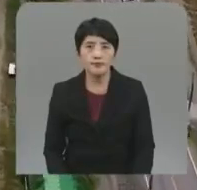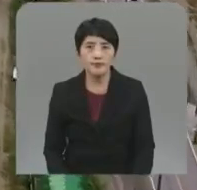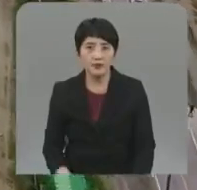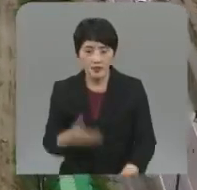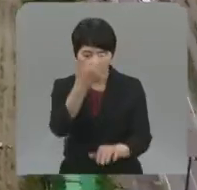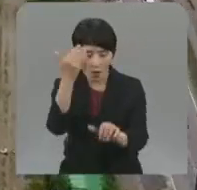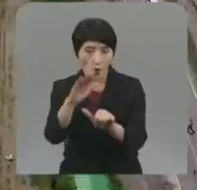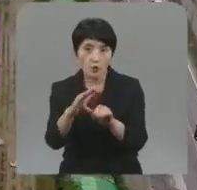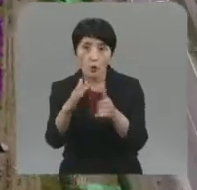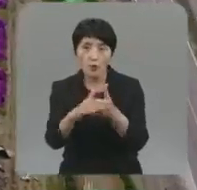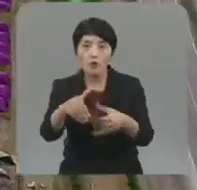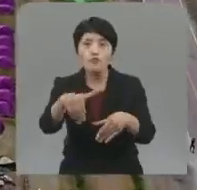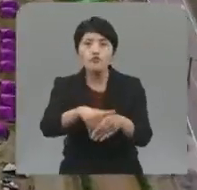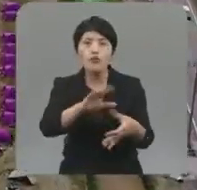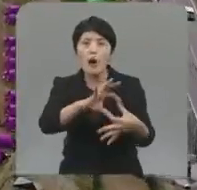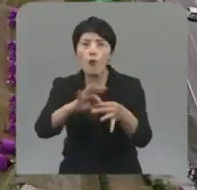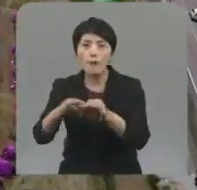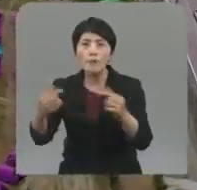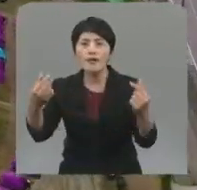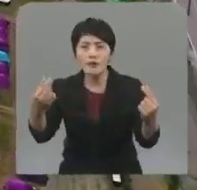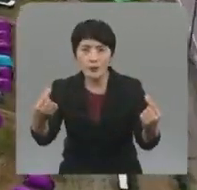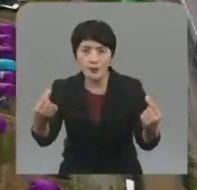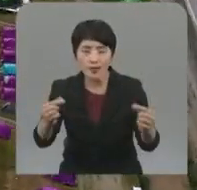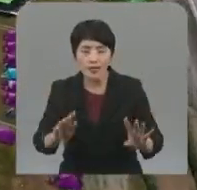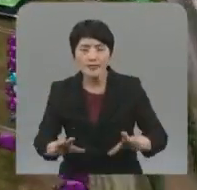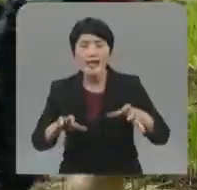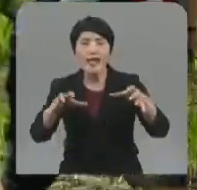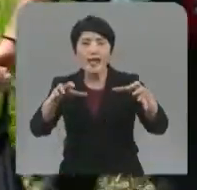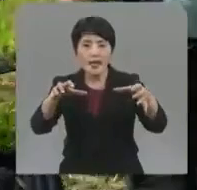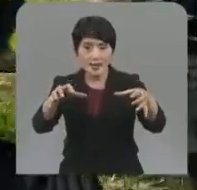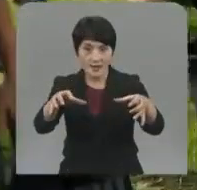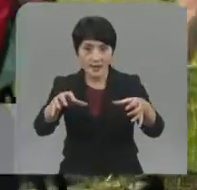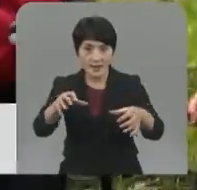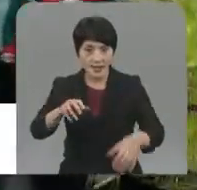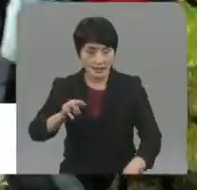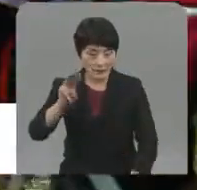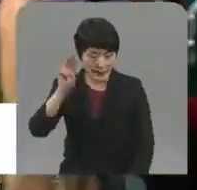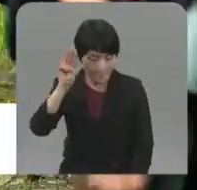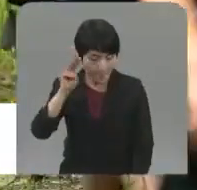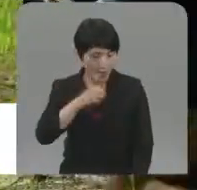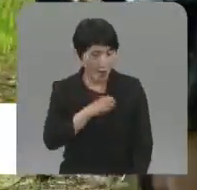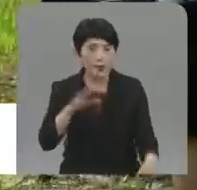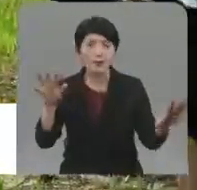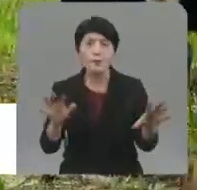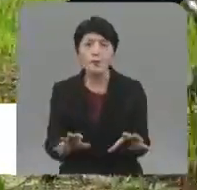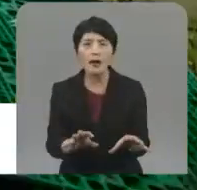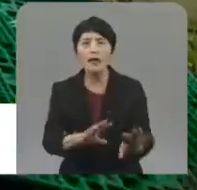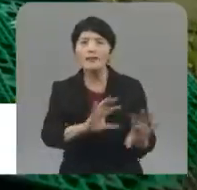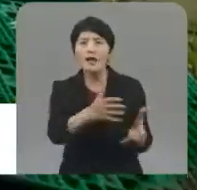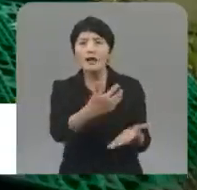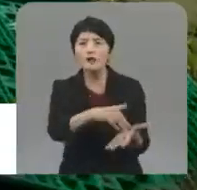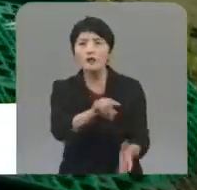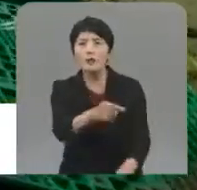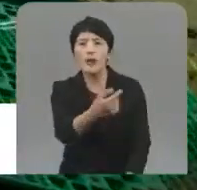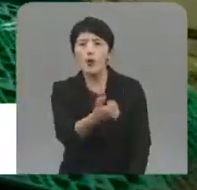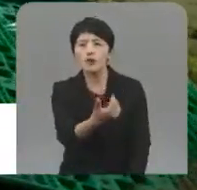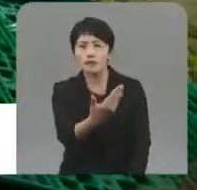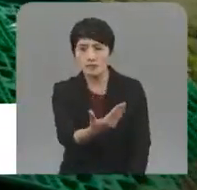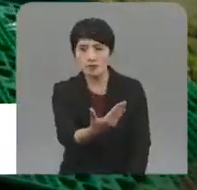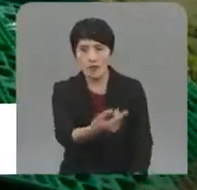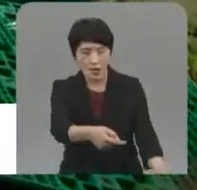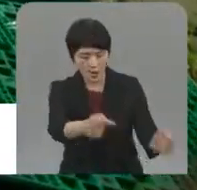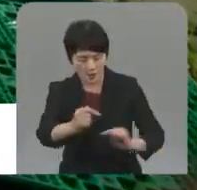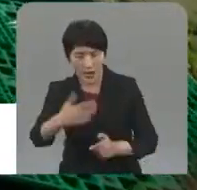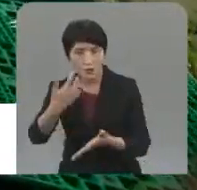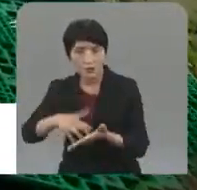el yamborí scout mundial comenzó el 1 de agosto en semangum un área recuperado al mar en la localidad de boan en Corea del Sur mientras